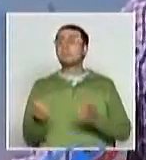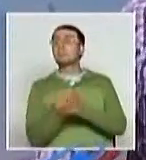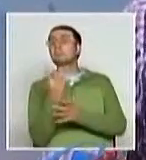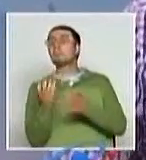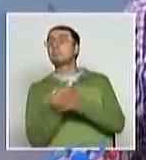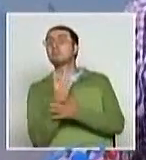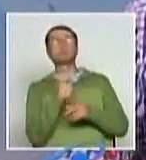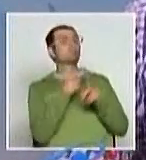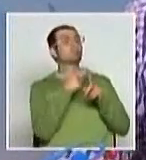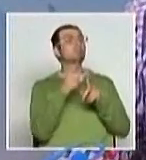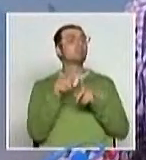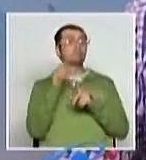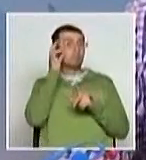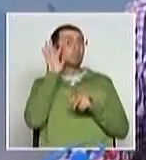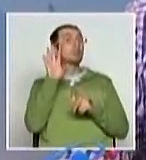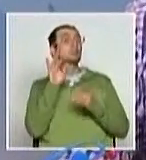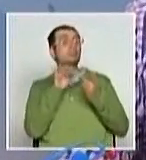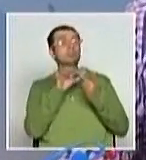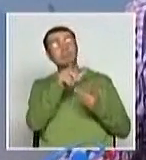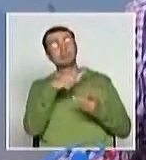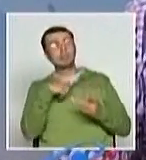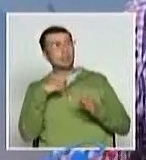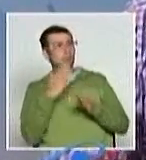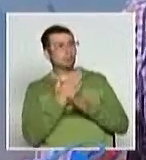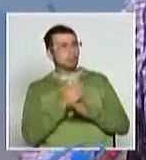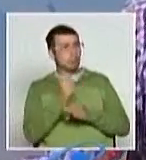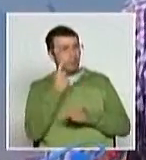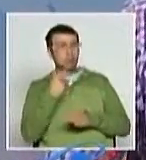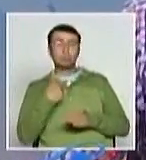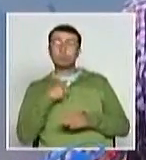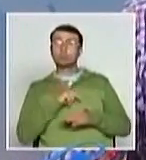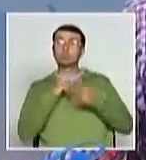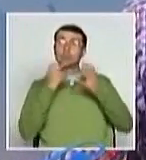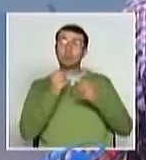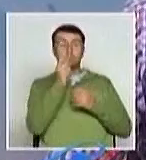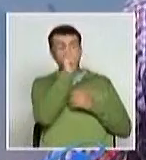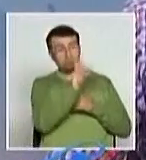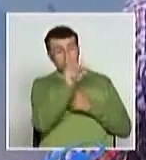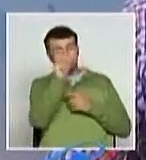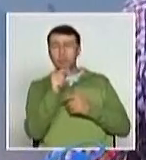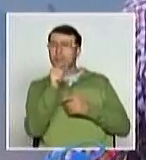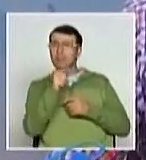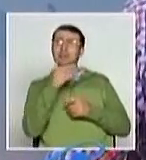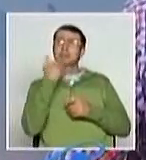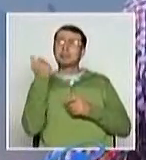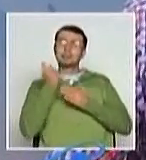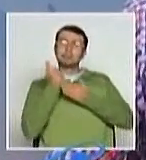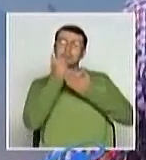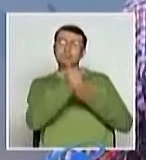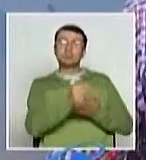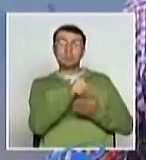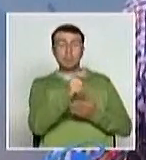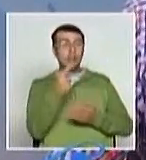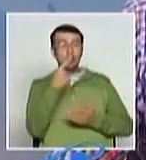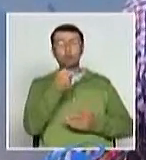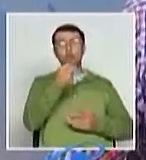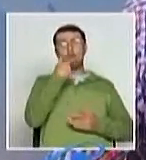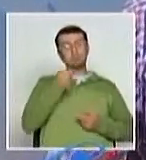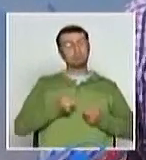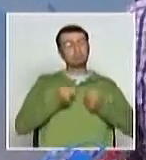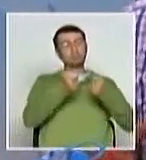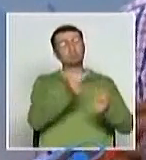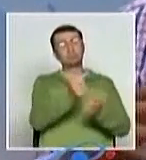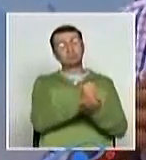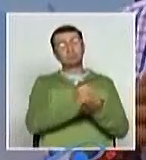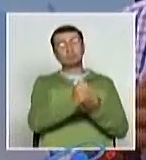Colombia y pretendemos que estos pacientes mejoren con un medicamento cuando realmente lo que